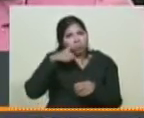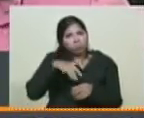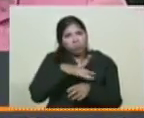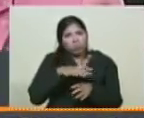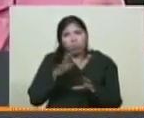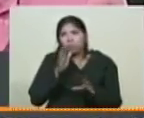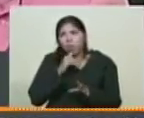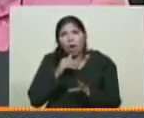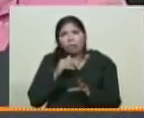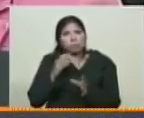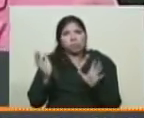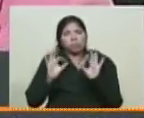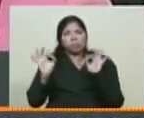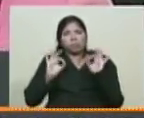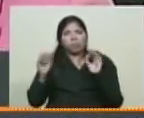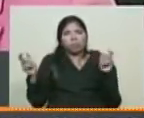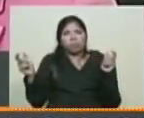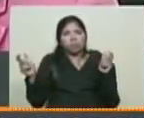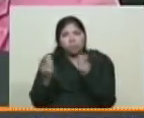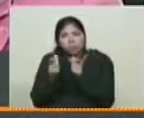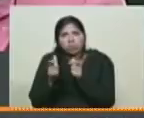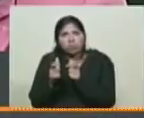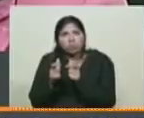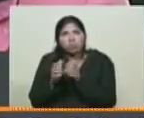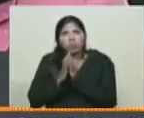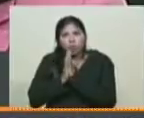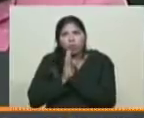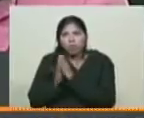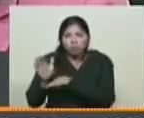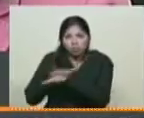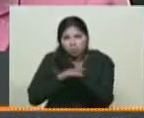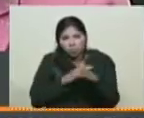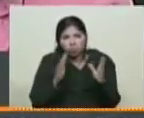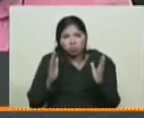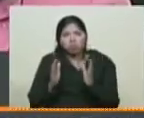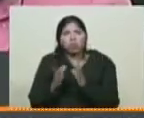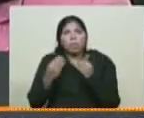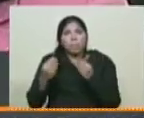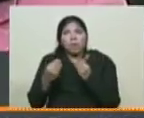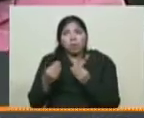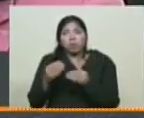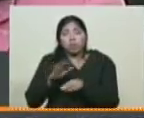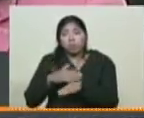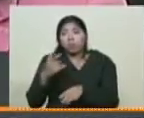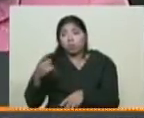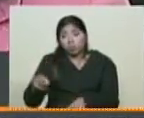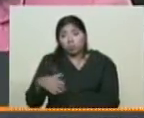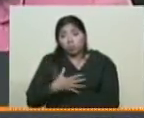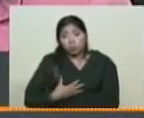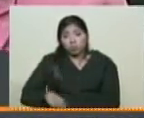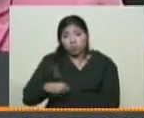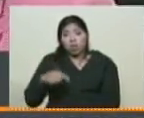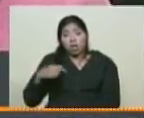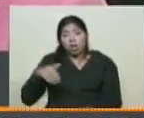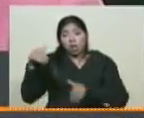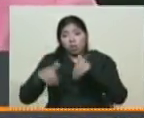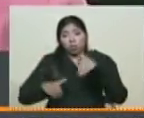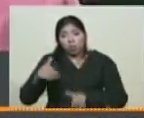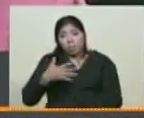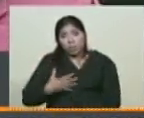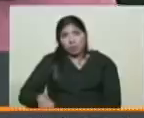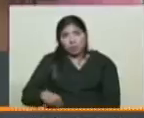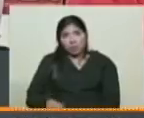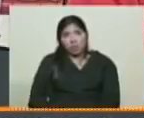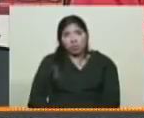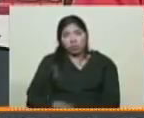sin reunirse y pues los exhortaba entonces a retomar estas reuniones de cara a los comicios presidenciales que están pautados para este 2018. ¿Su opinión al